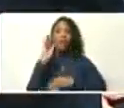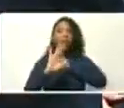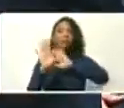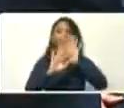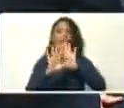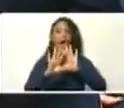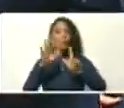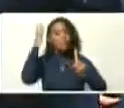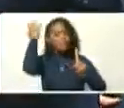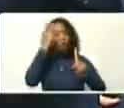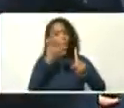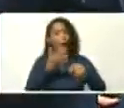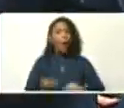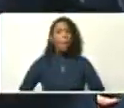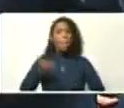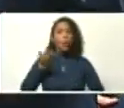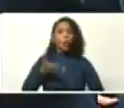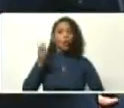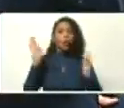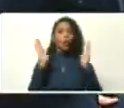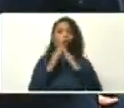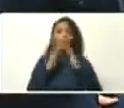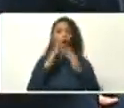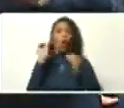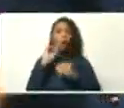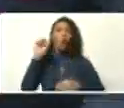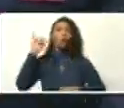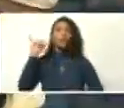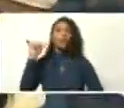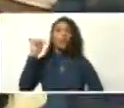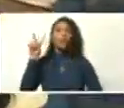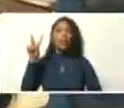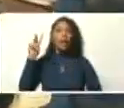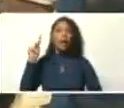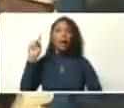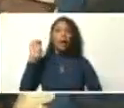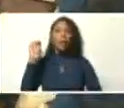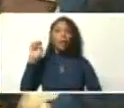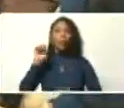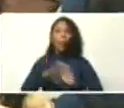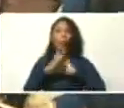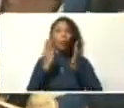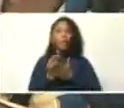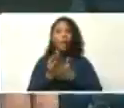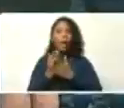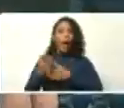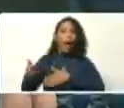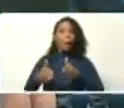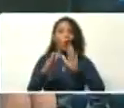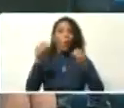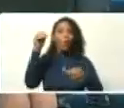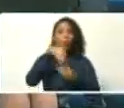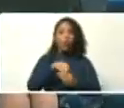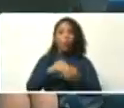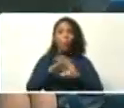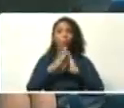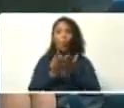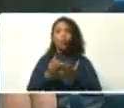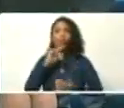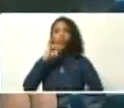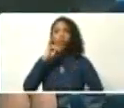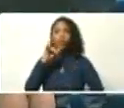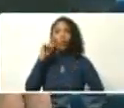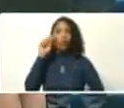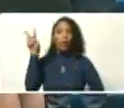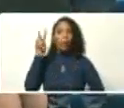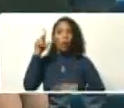en esta importante casa como es YBKE Mundial, 78 años de trayectoria dentro del mundo de la información. Veíamos allí la fotografía